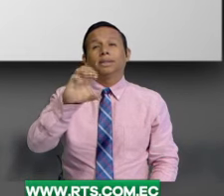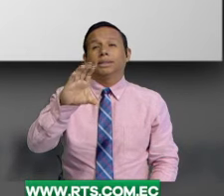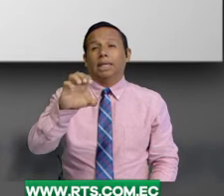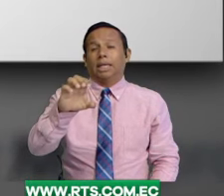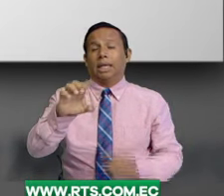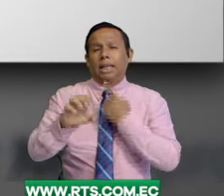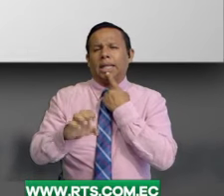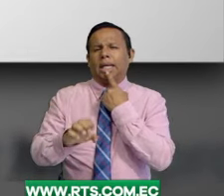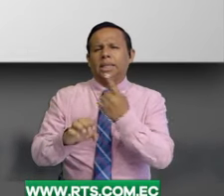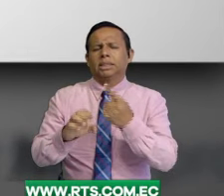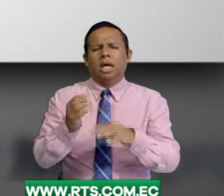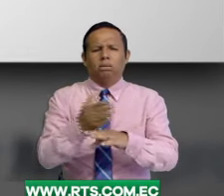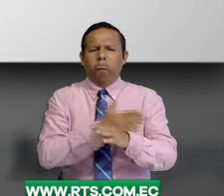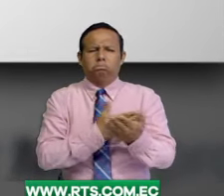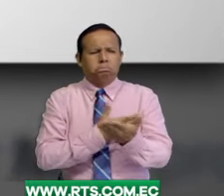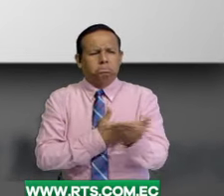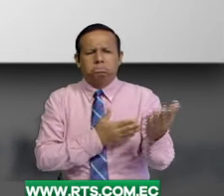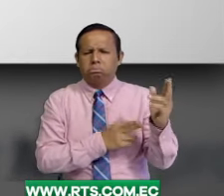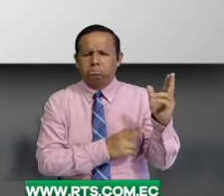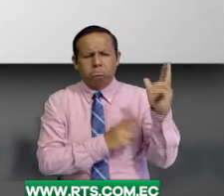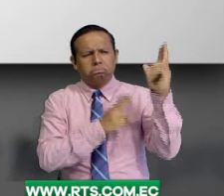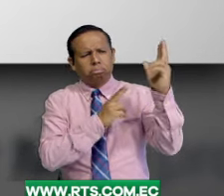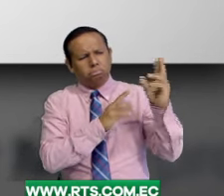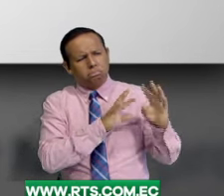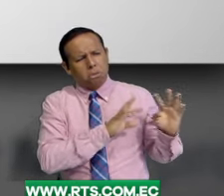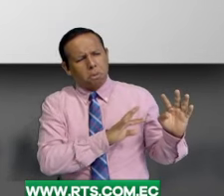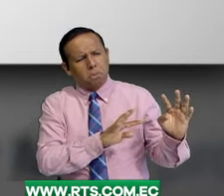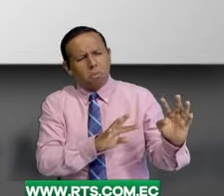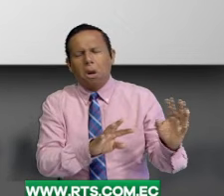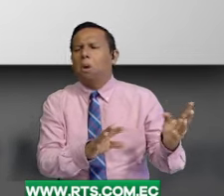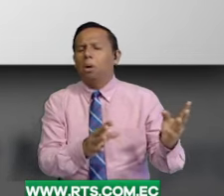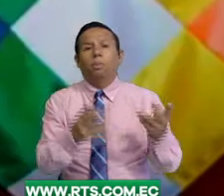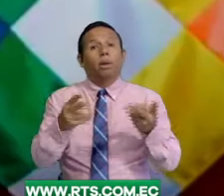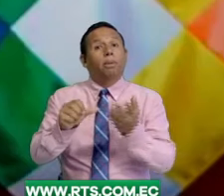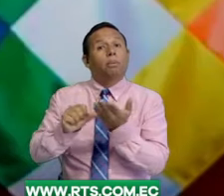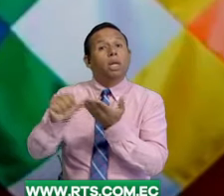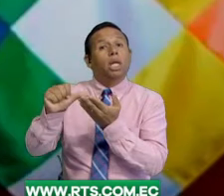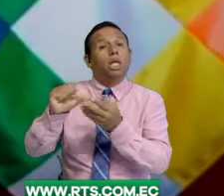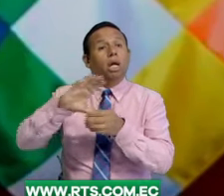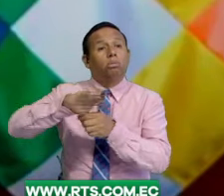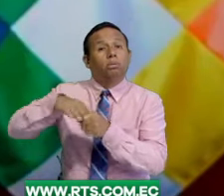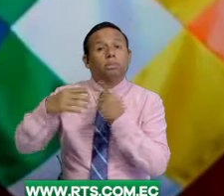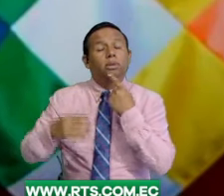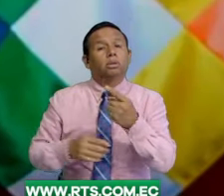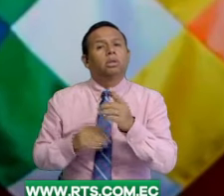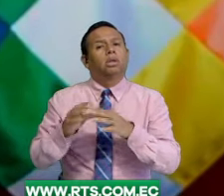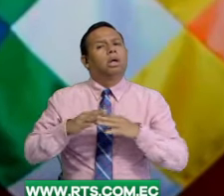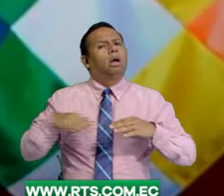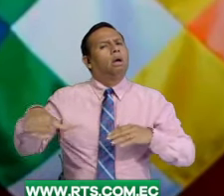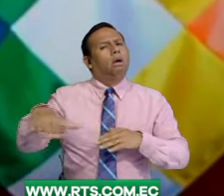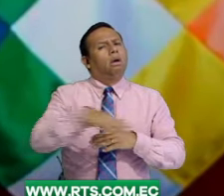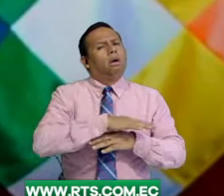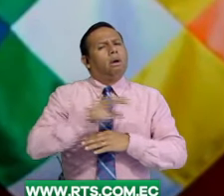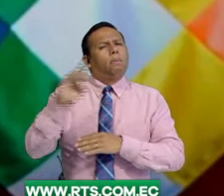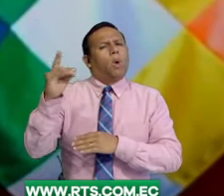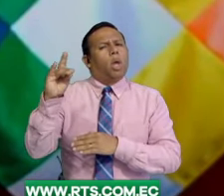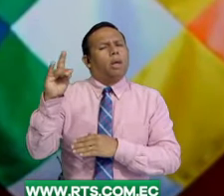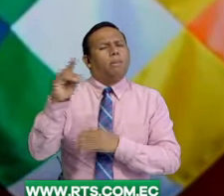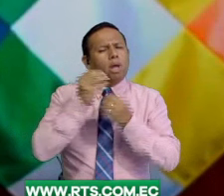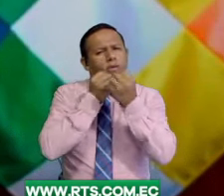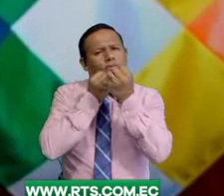ejército boliviano, al igual que su ministra de Relaciones Exteriores. El Estado Plurinacional de Bolivia denuncia ante la